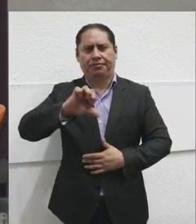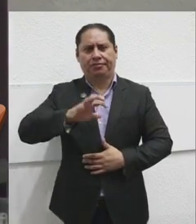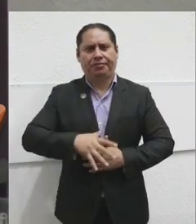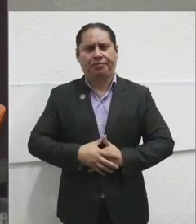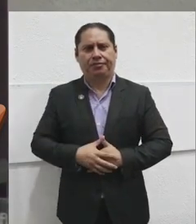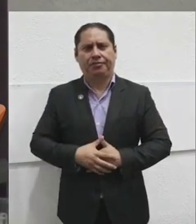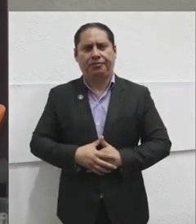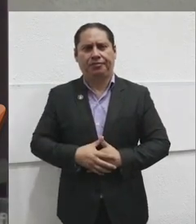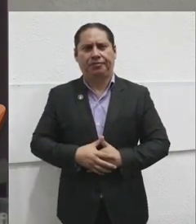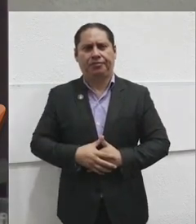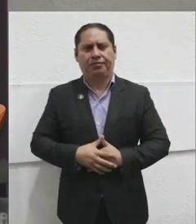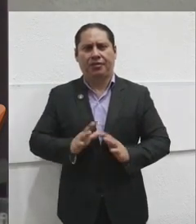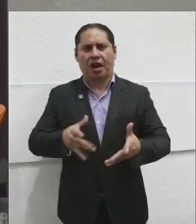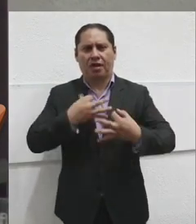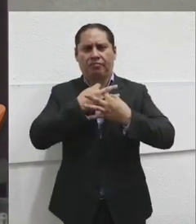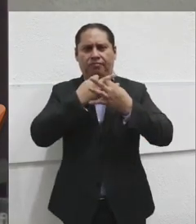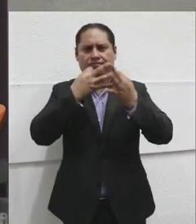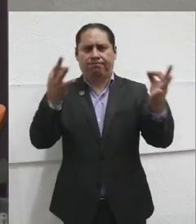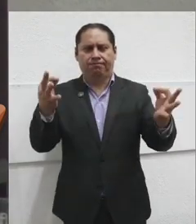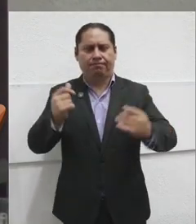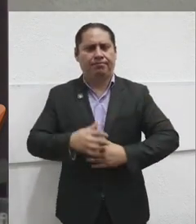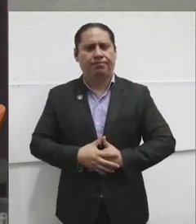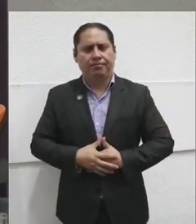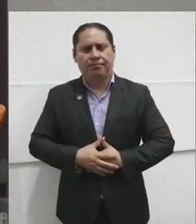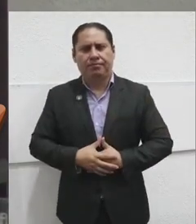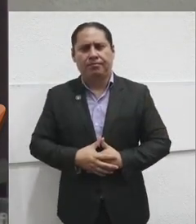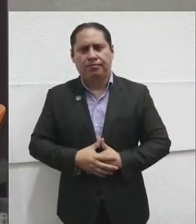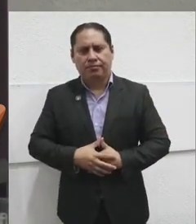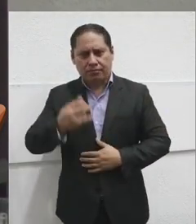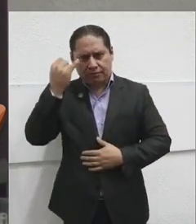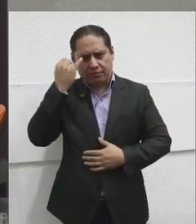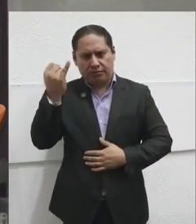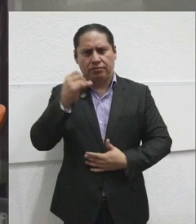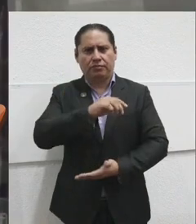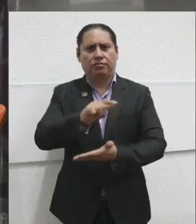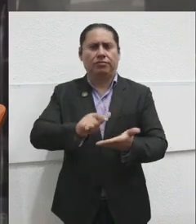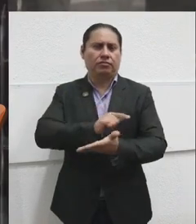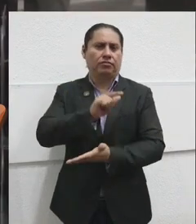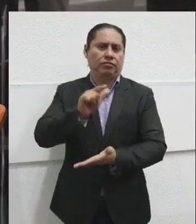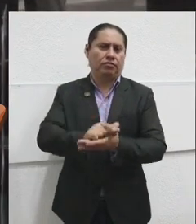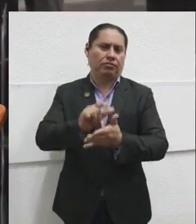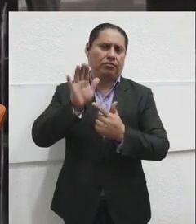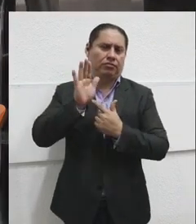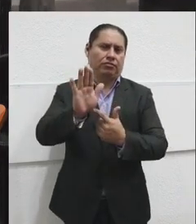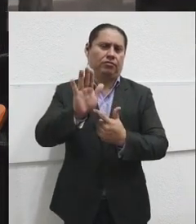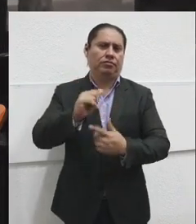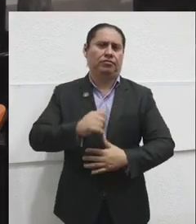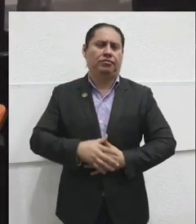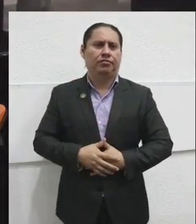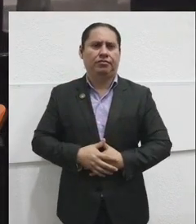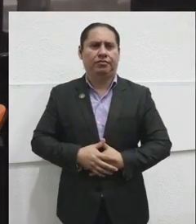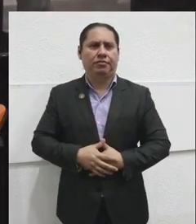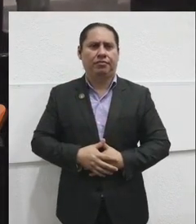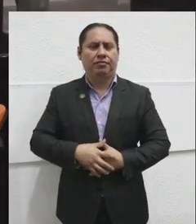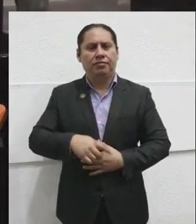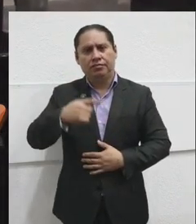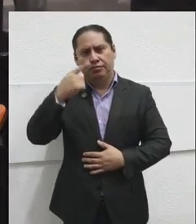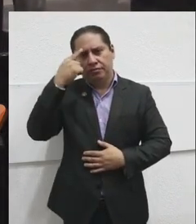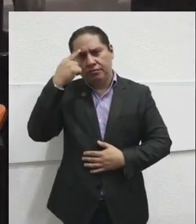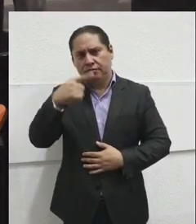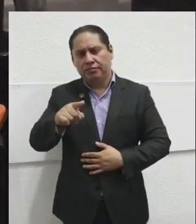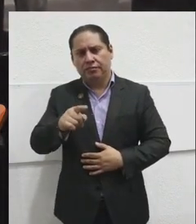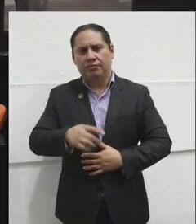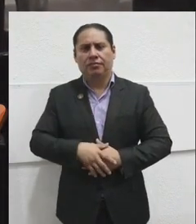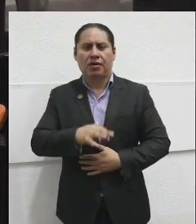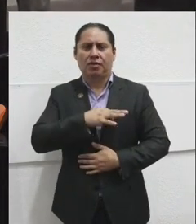Hoy se da publicidad legislativa a la iniciativa de decreto que he presentado, por el que propongo